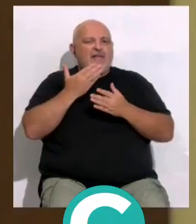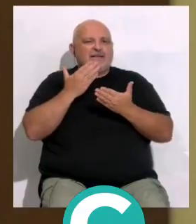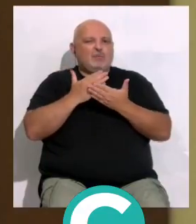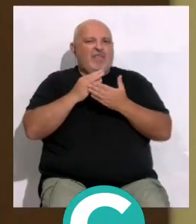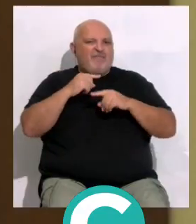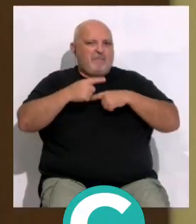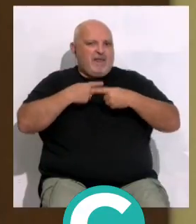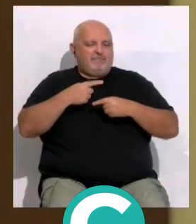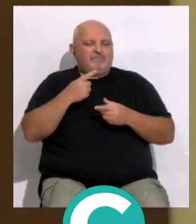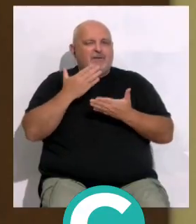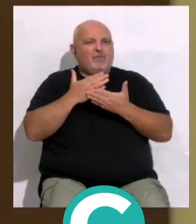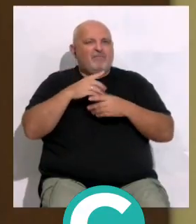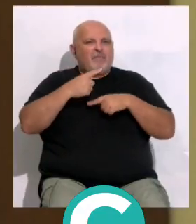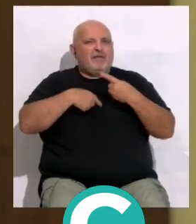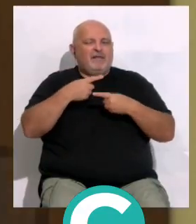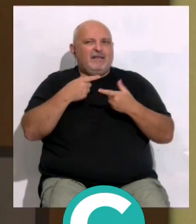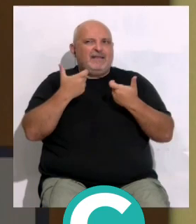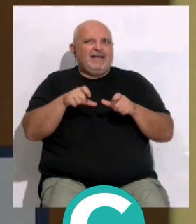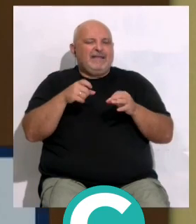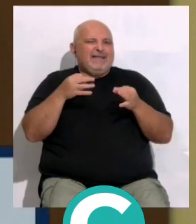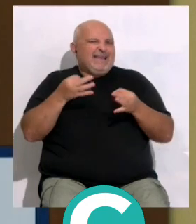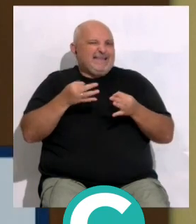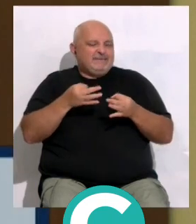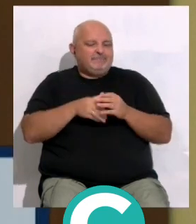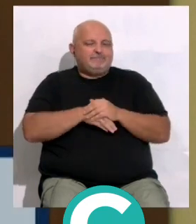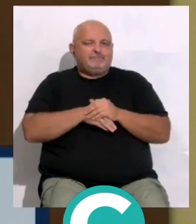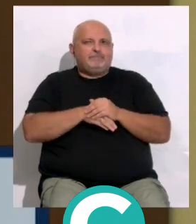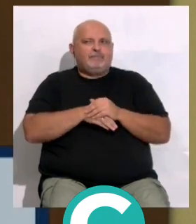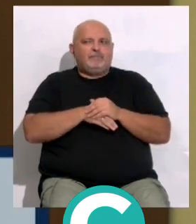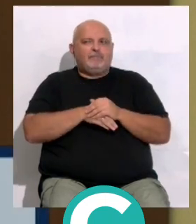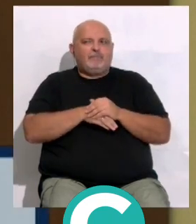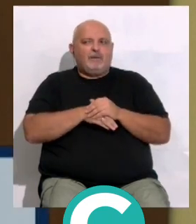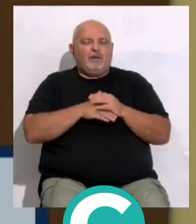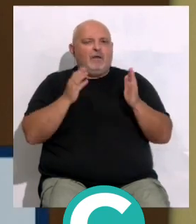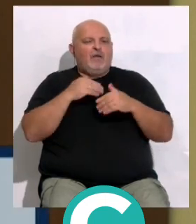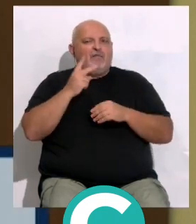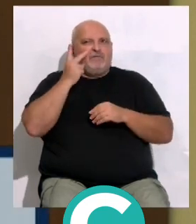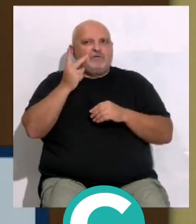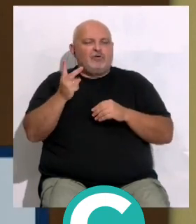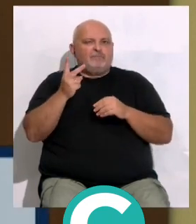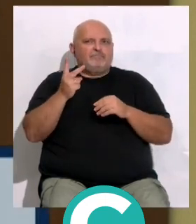familias. Una escuela de familia no tiene una visión